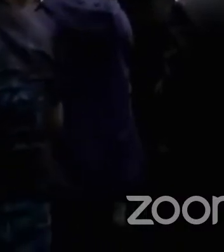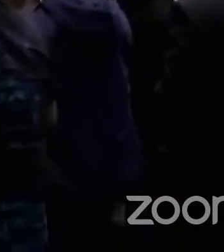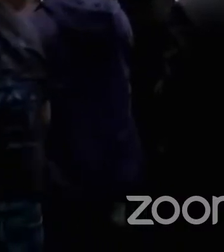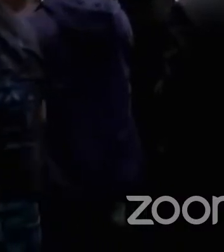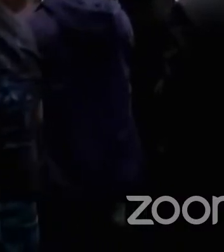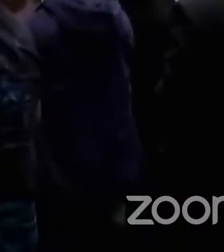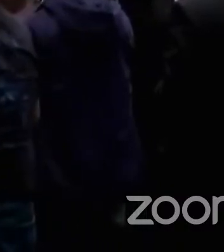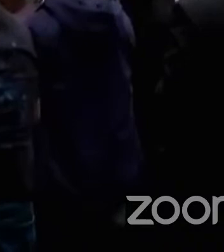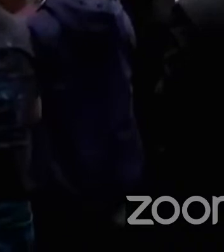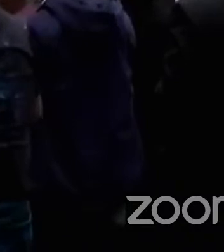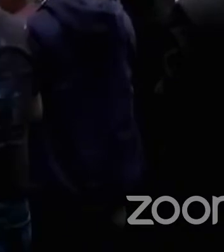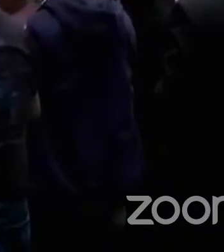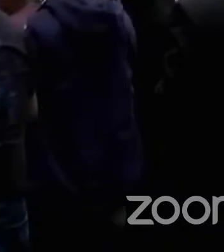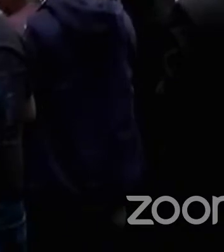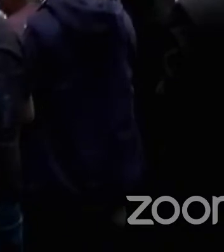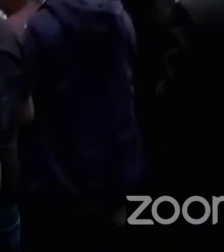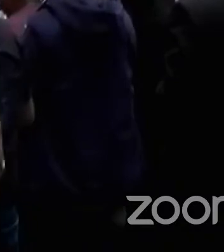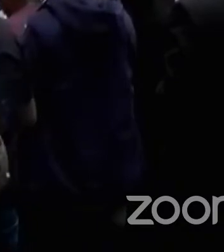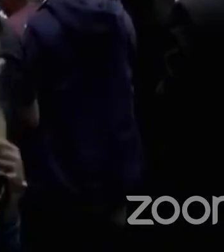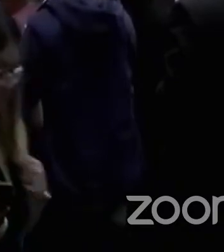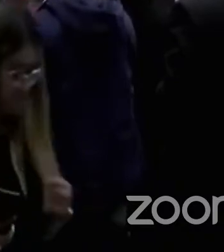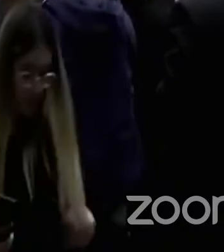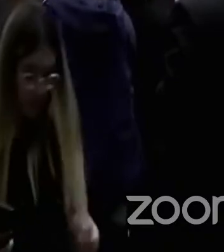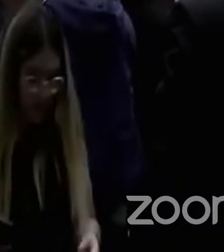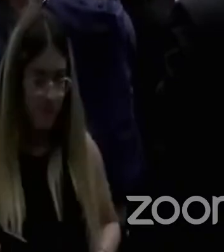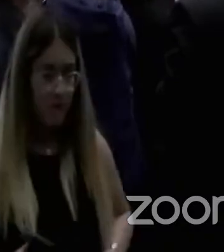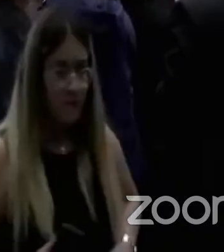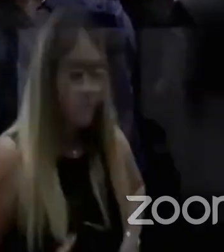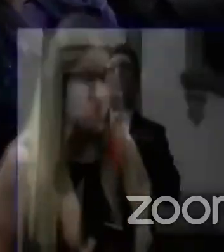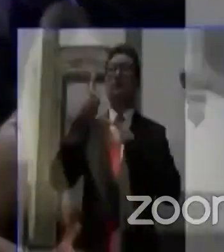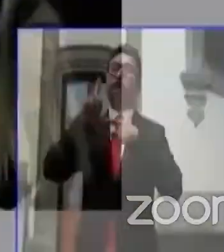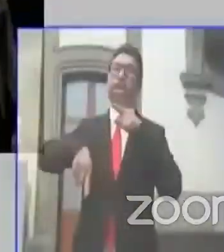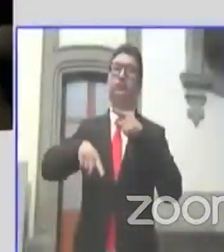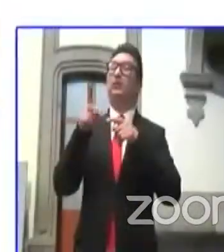para esta foto, creo que inédita.